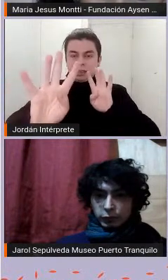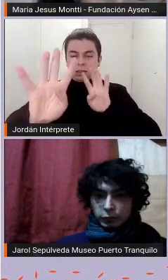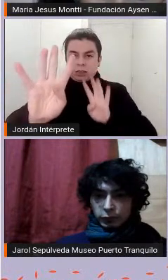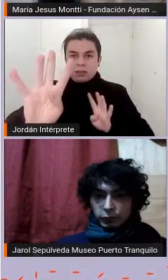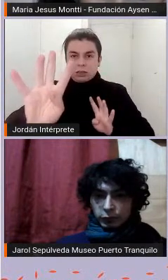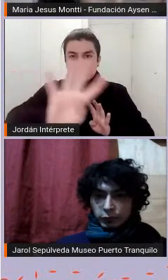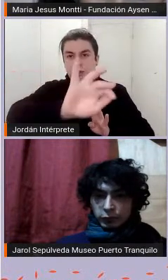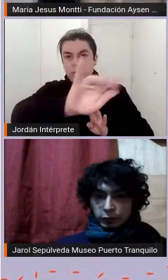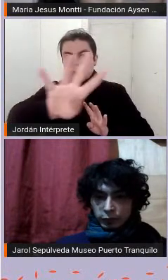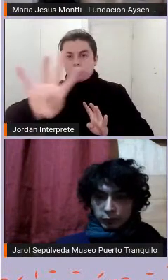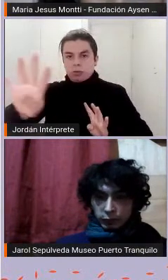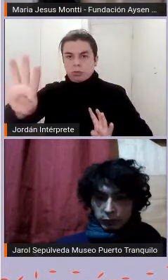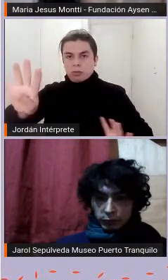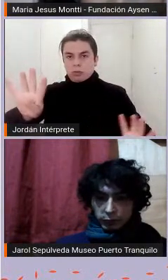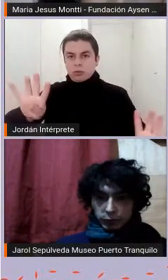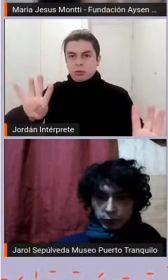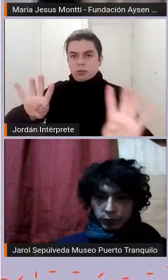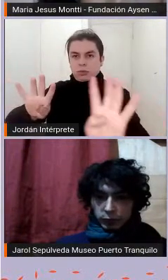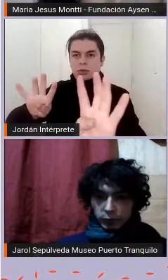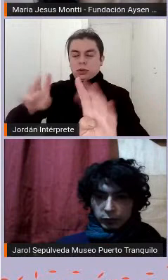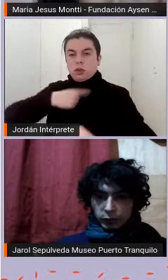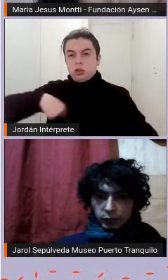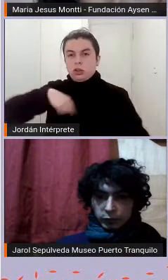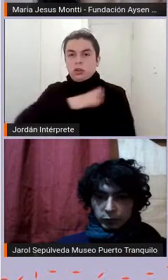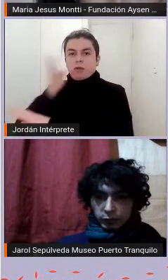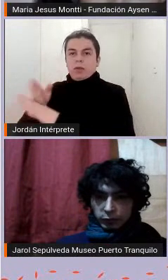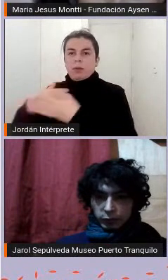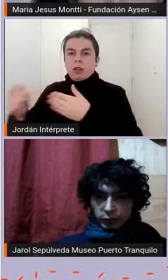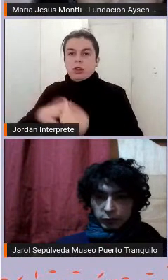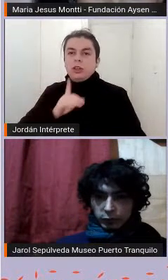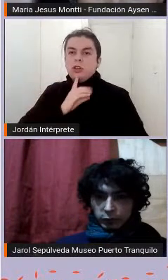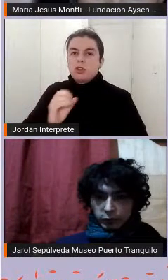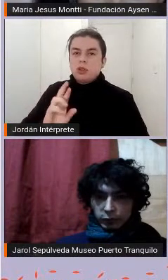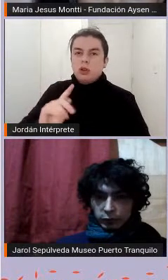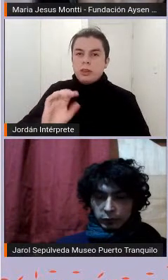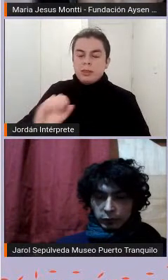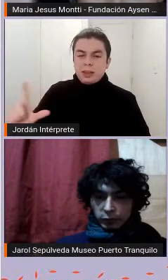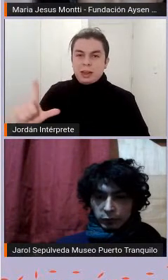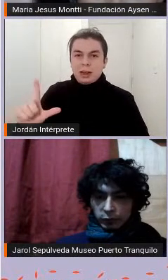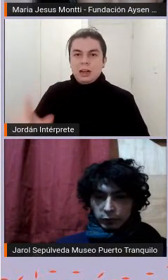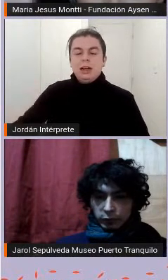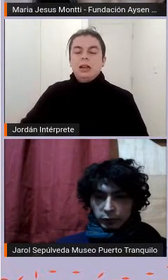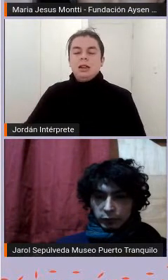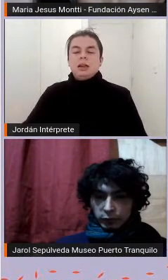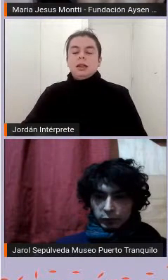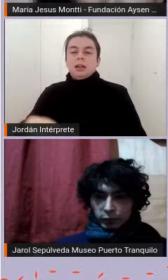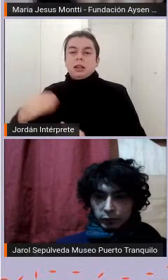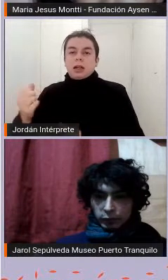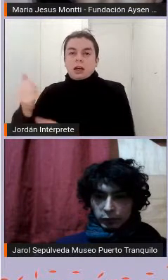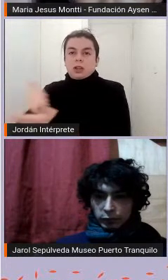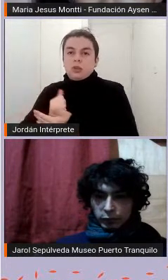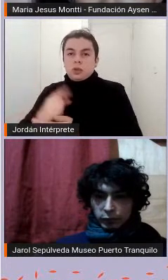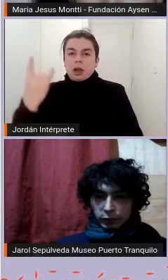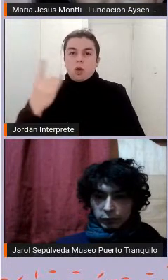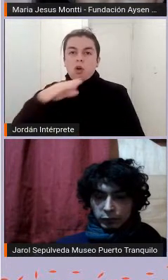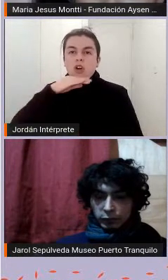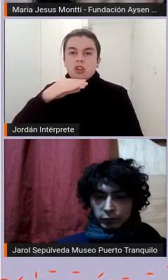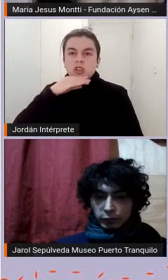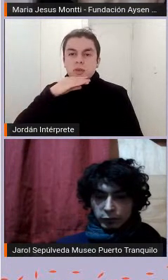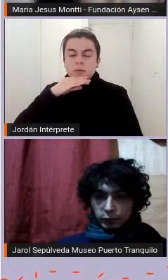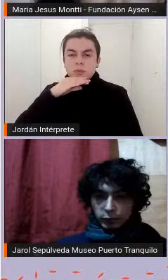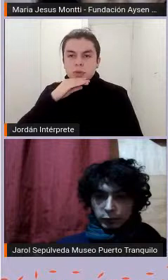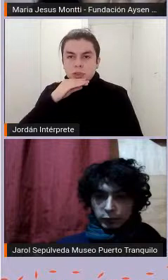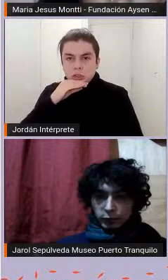Jacqueline y yo viajamos hasta Tortel y en colaboración con la Universidad de Concepción y en la embarcación de Copa Sur